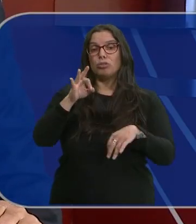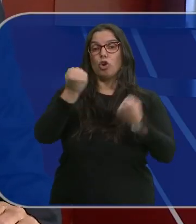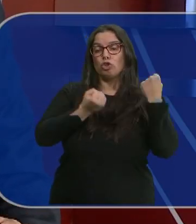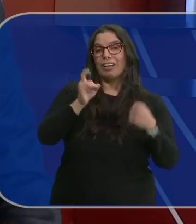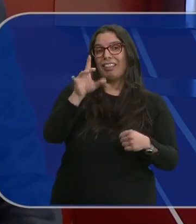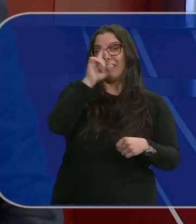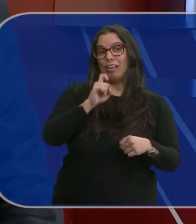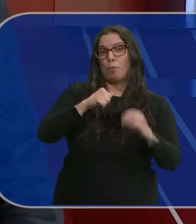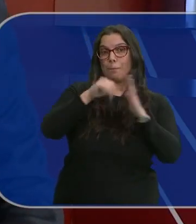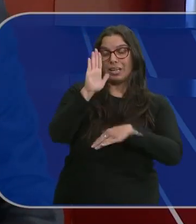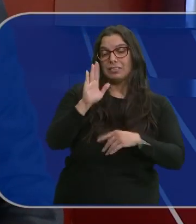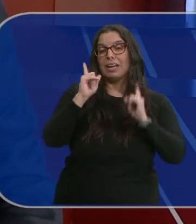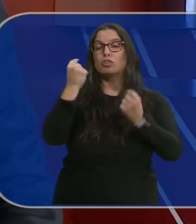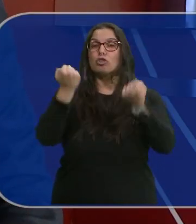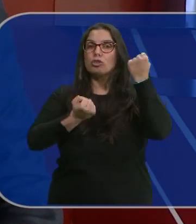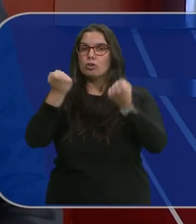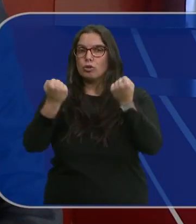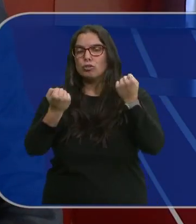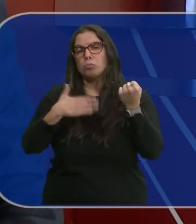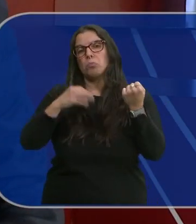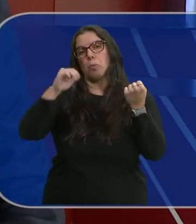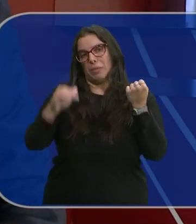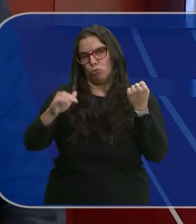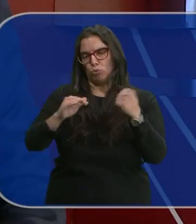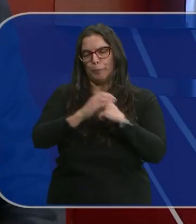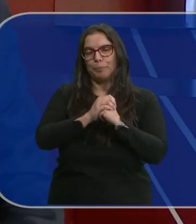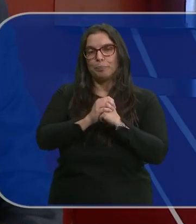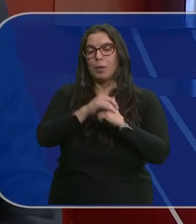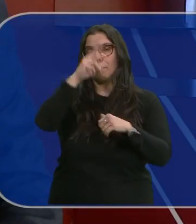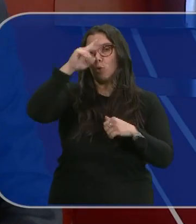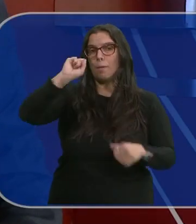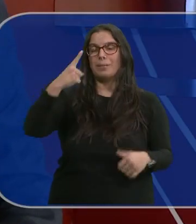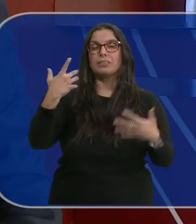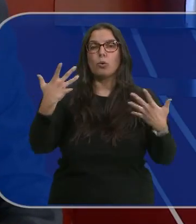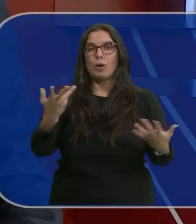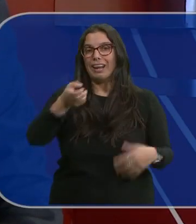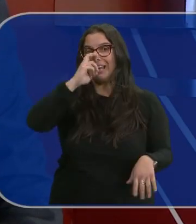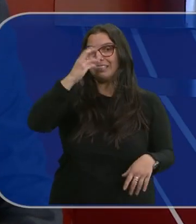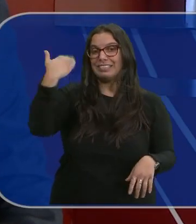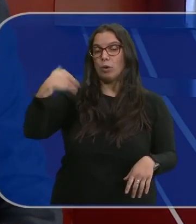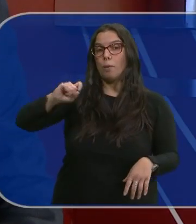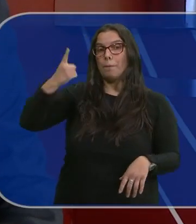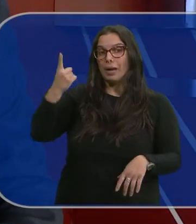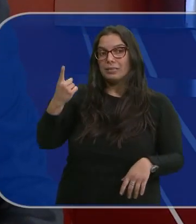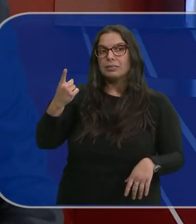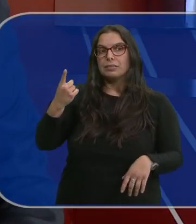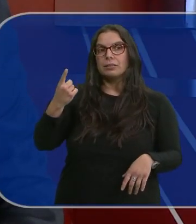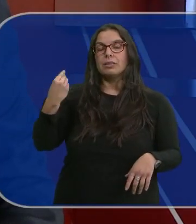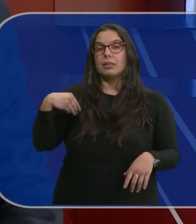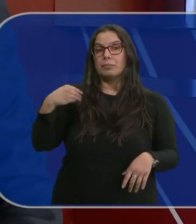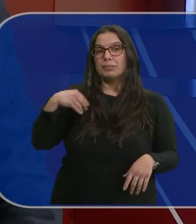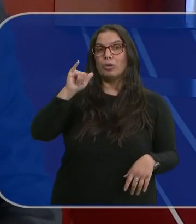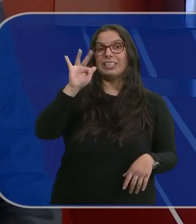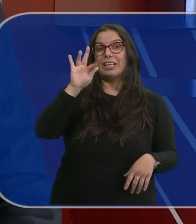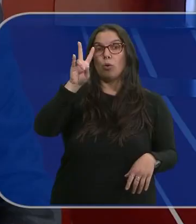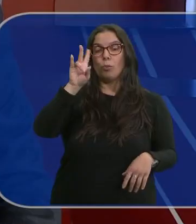años, aunque en el caso de los turismos, esa edad se rebaja ligeramente. Lo más preocupante es que los más antiguos son los que más pasan la ITV fuera